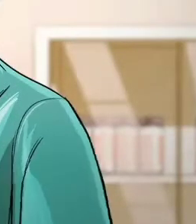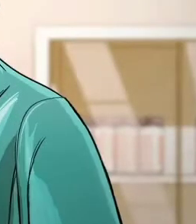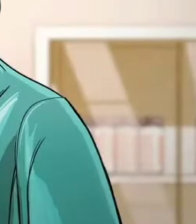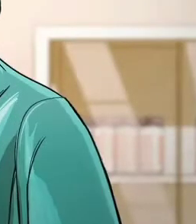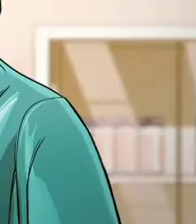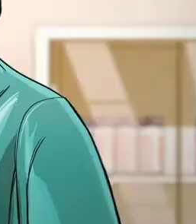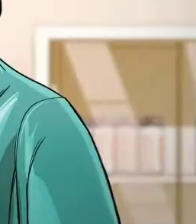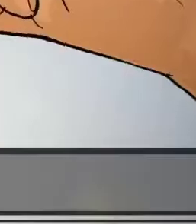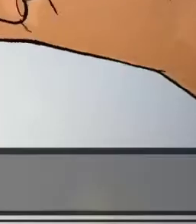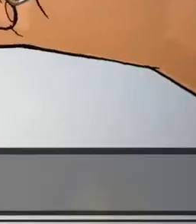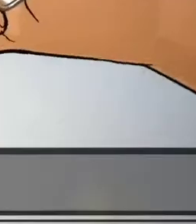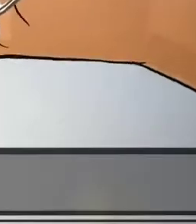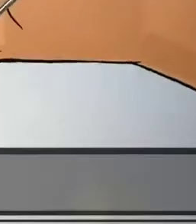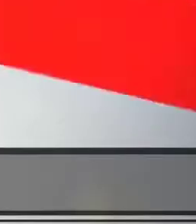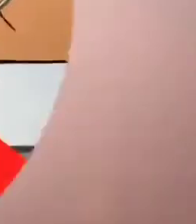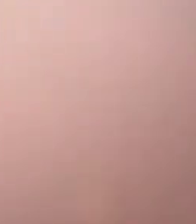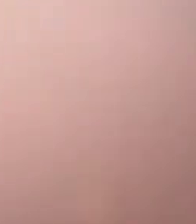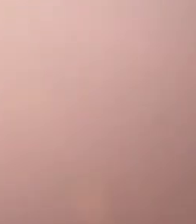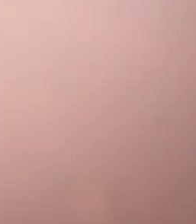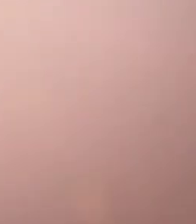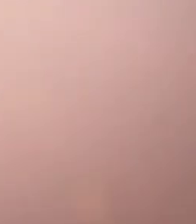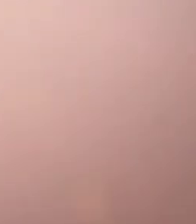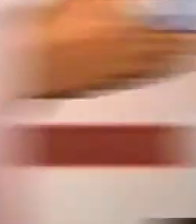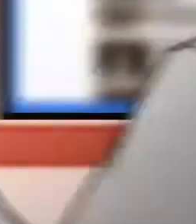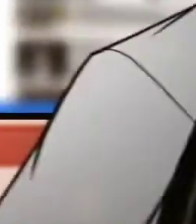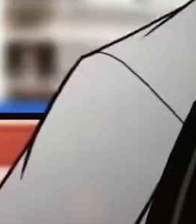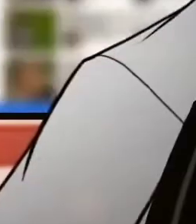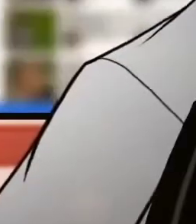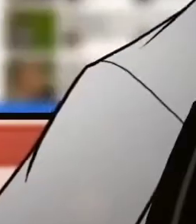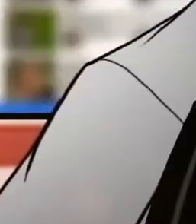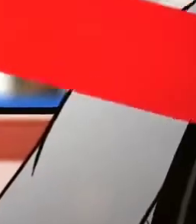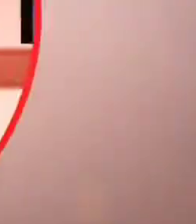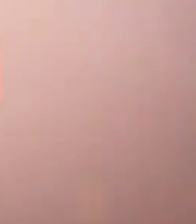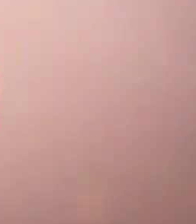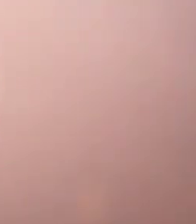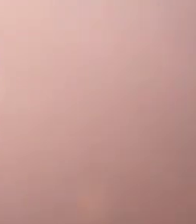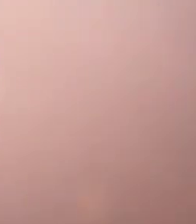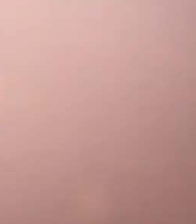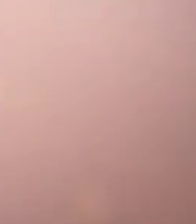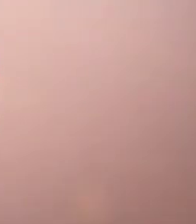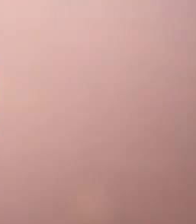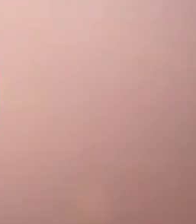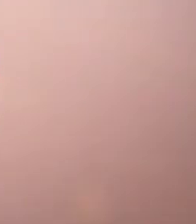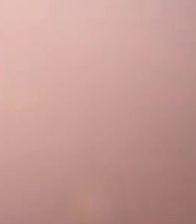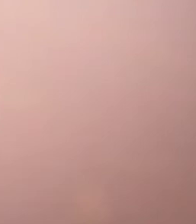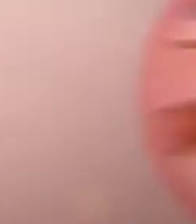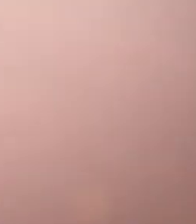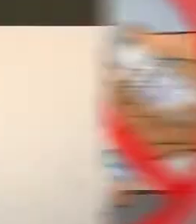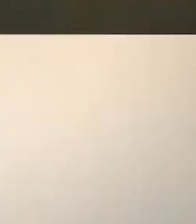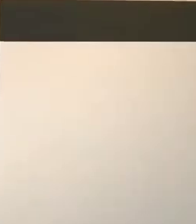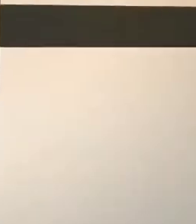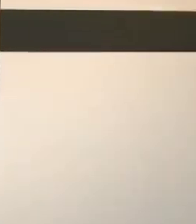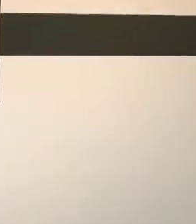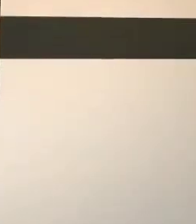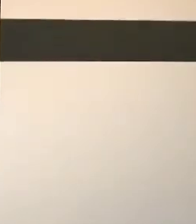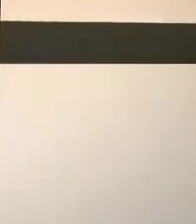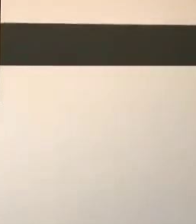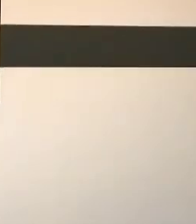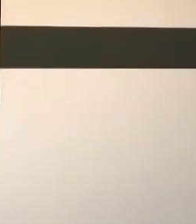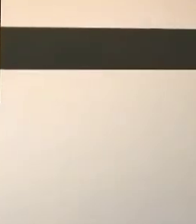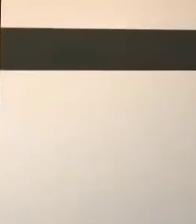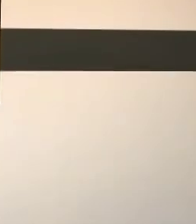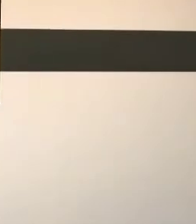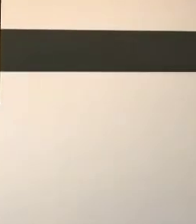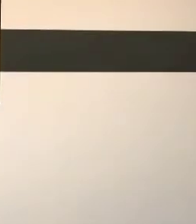universal, gratuita y voluntaria. Nadie puede venderla ni pedirte dinero para algún trámite. Si necesitas denunciar a una